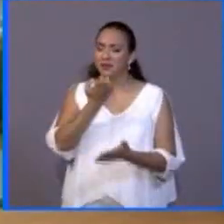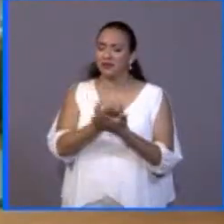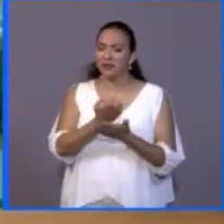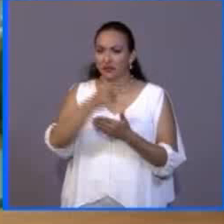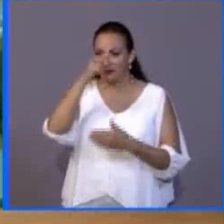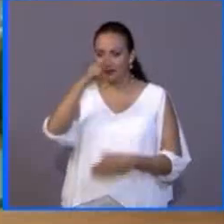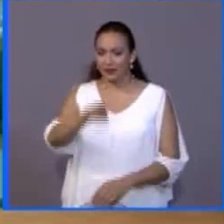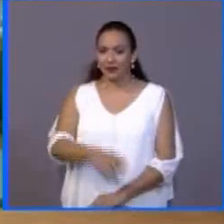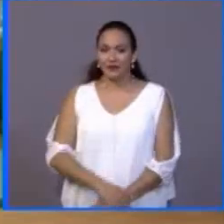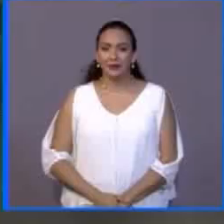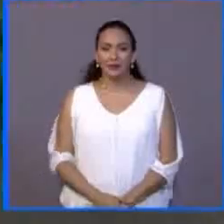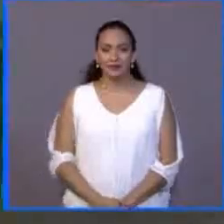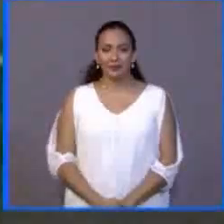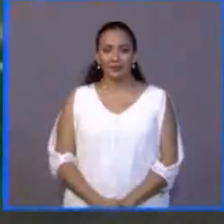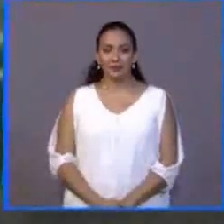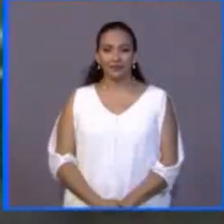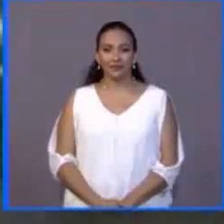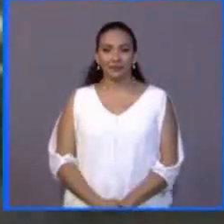economía de México.